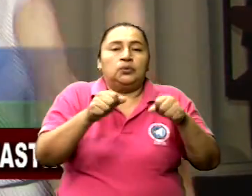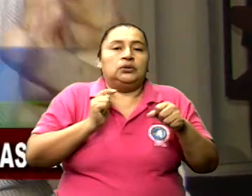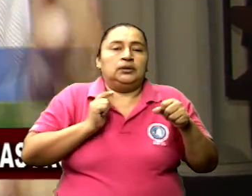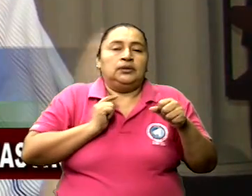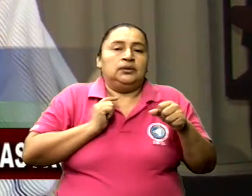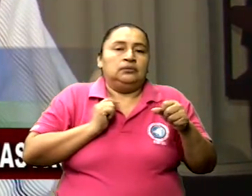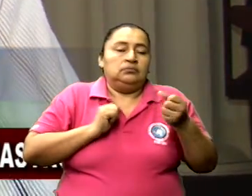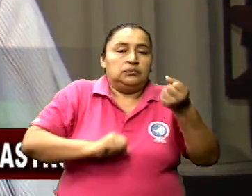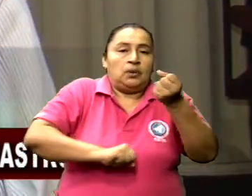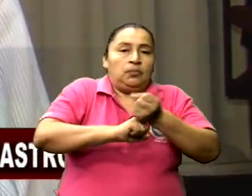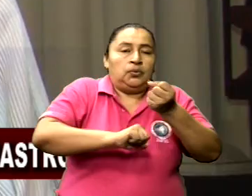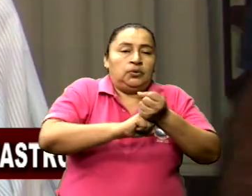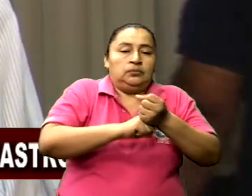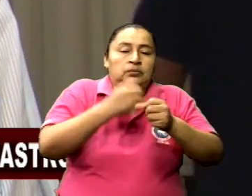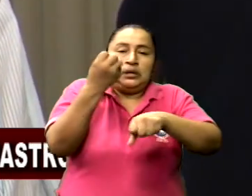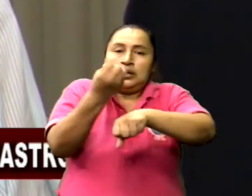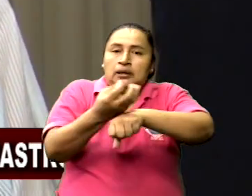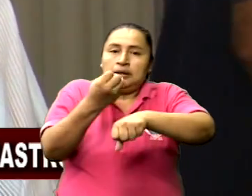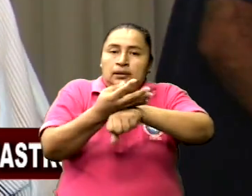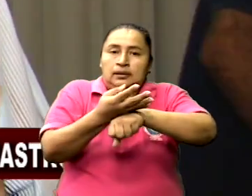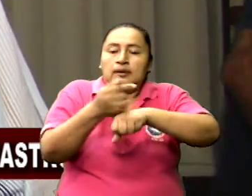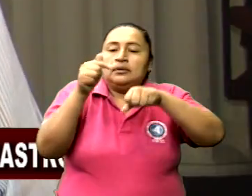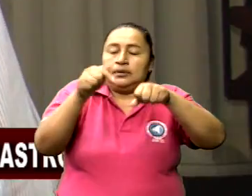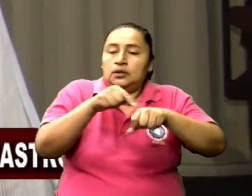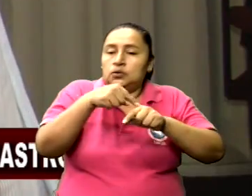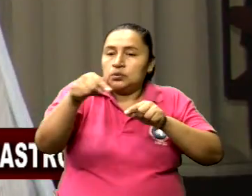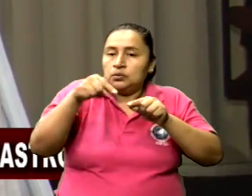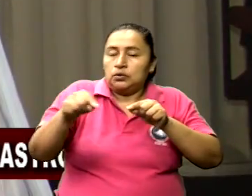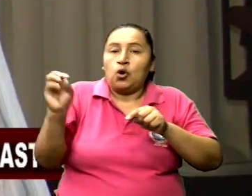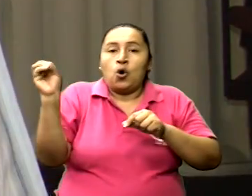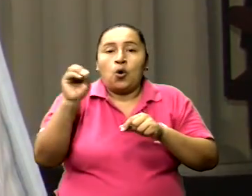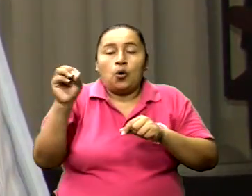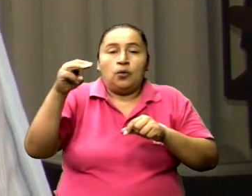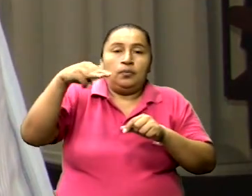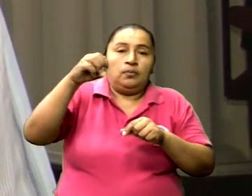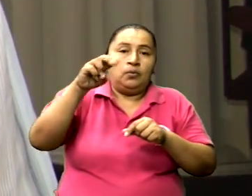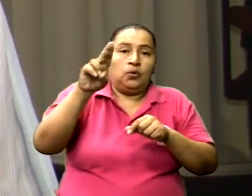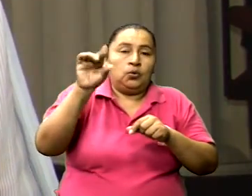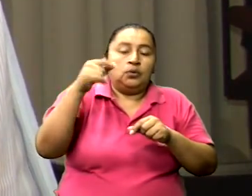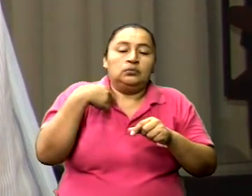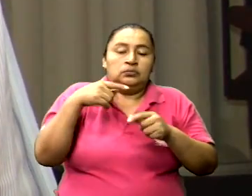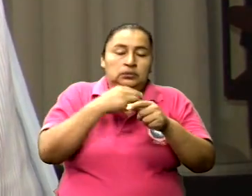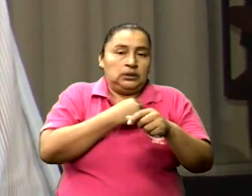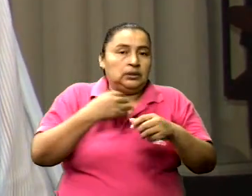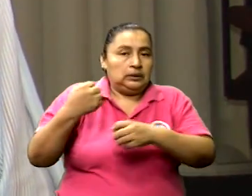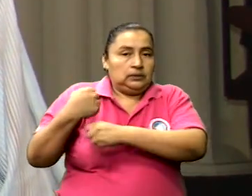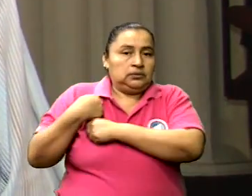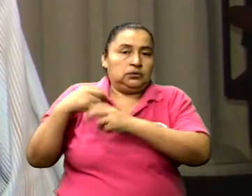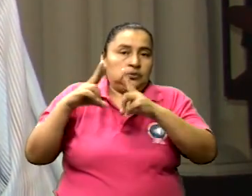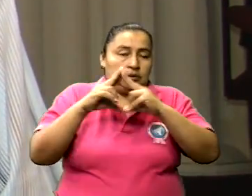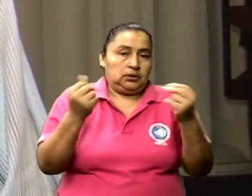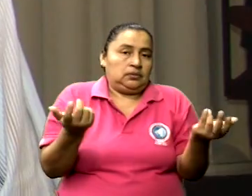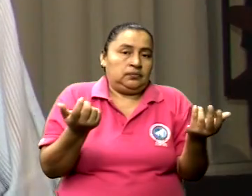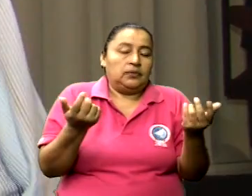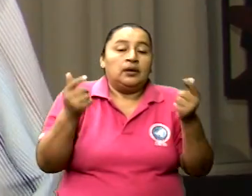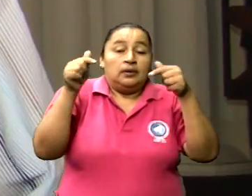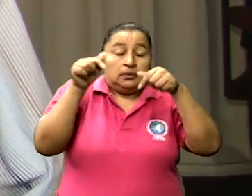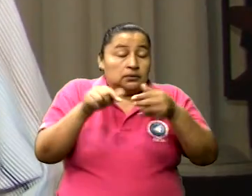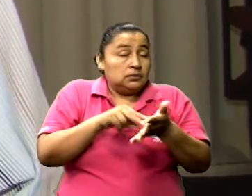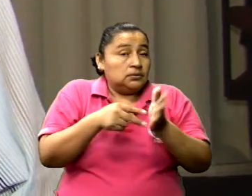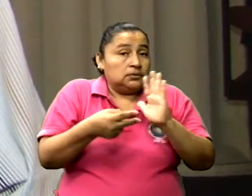ellas por las alcaldías municipales y por módulos del Ejército de Nicaragua. Es decir, de esta